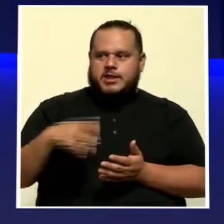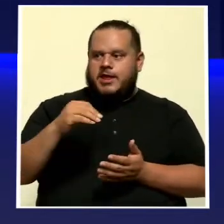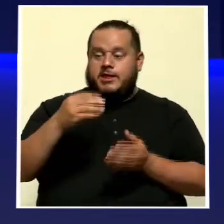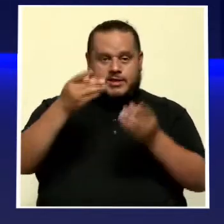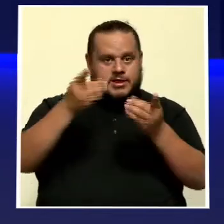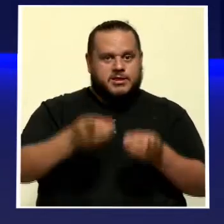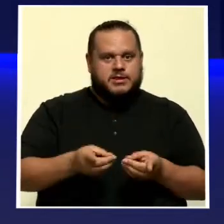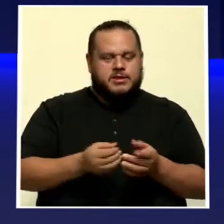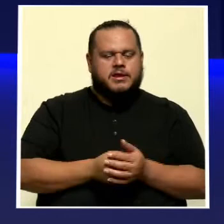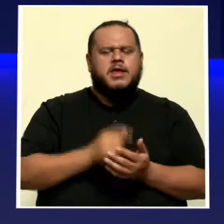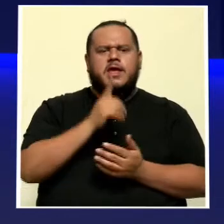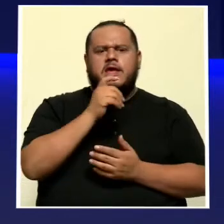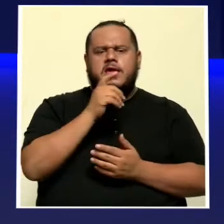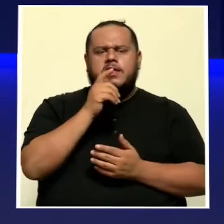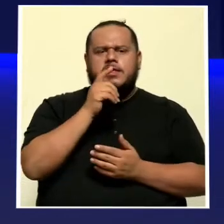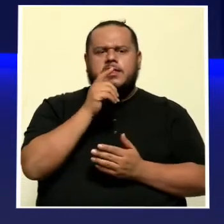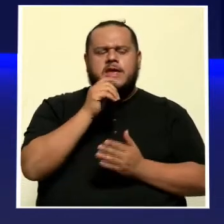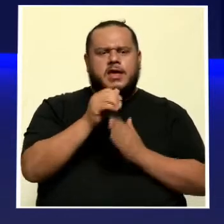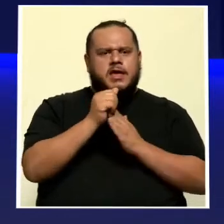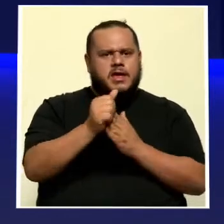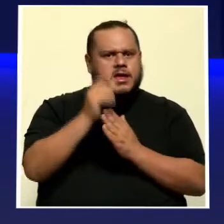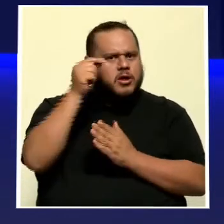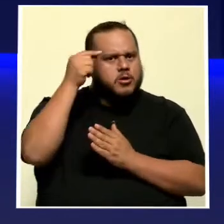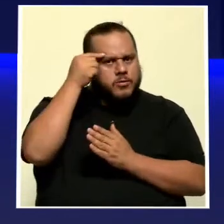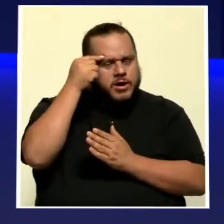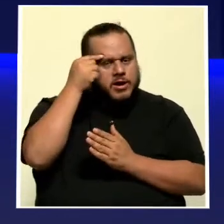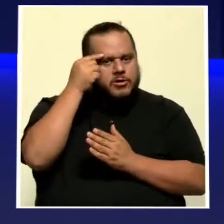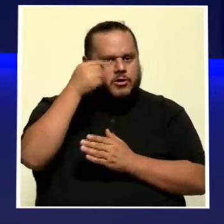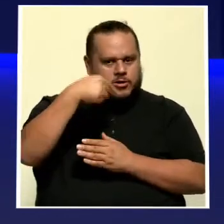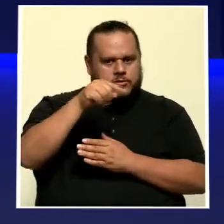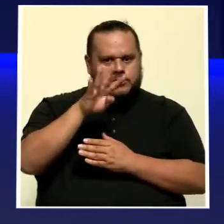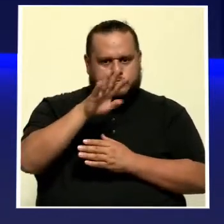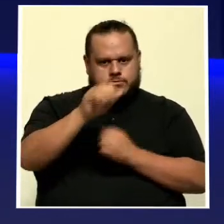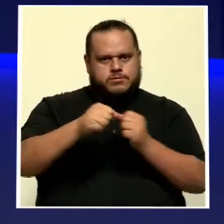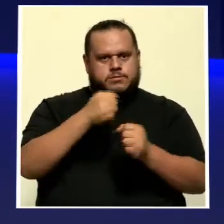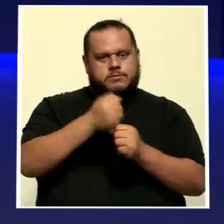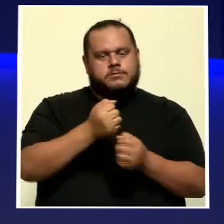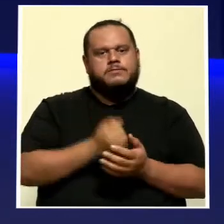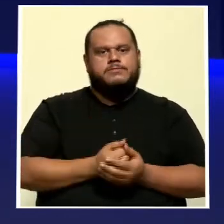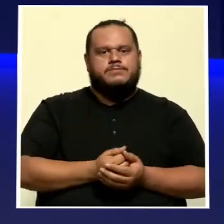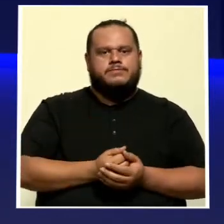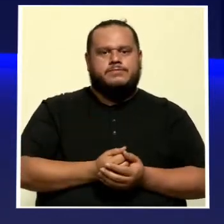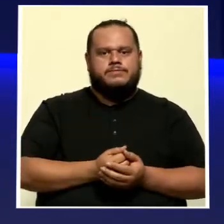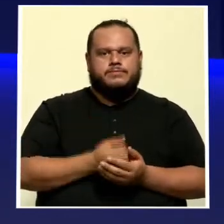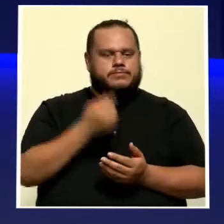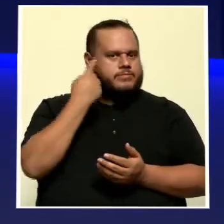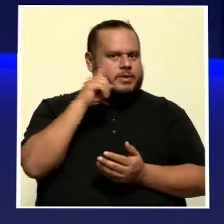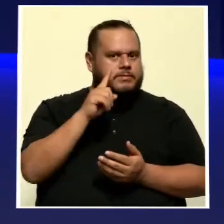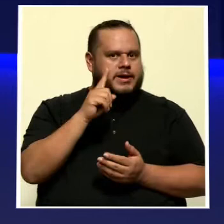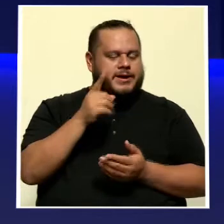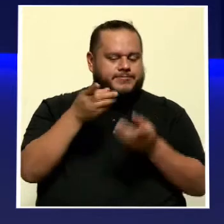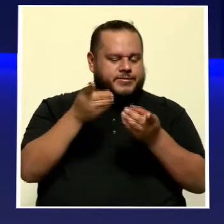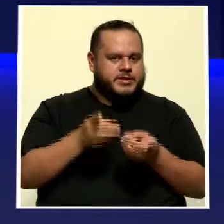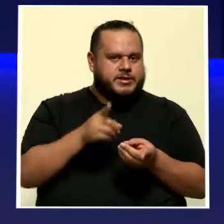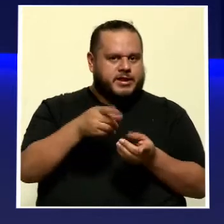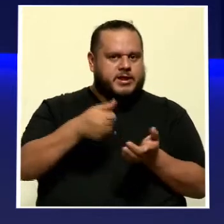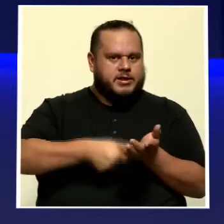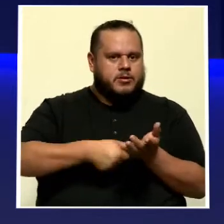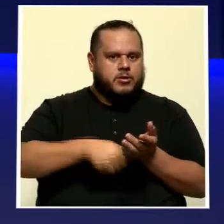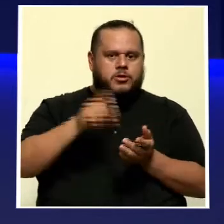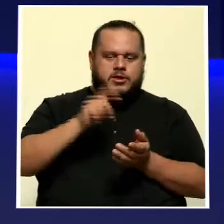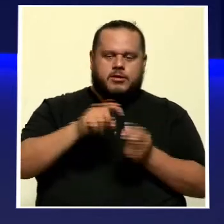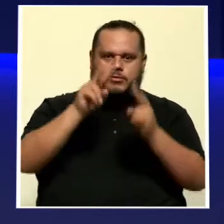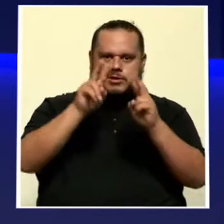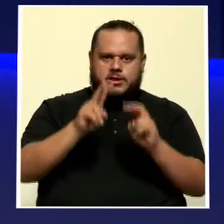decidir quién gobernará Costa Rica en el próximo cuatrienio. Para decidir este voto hay que